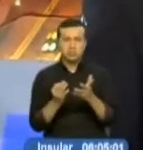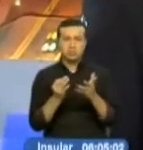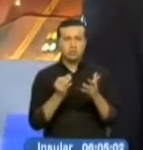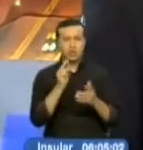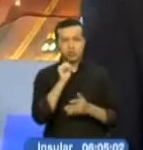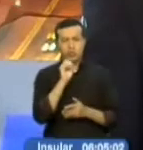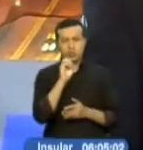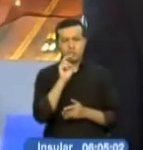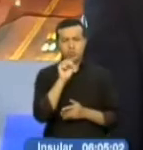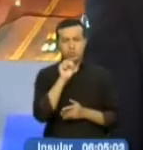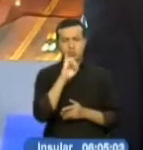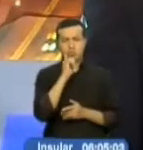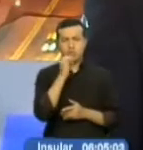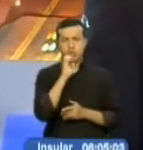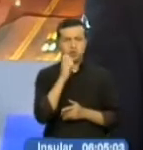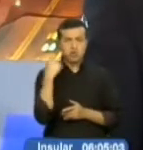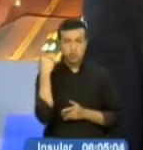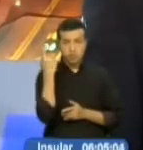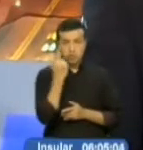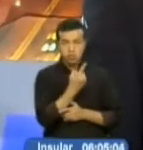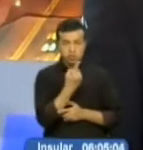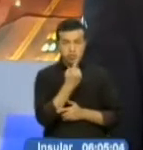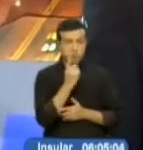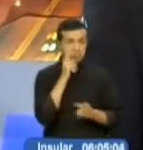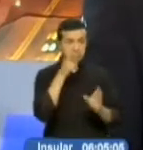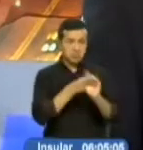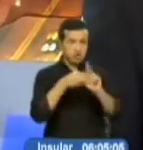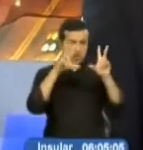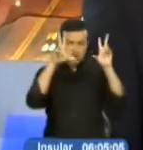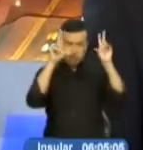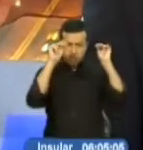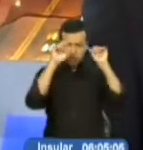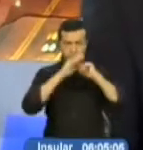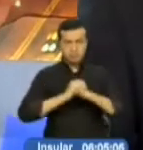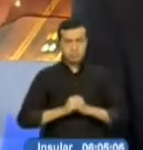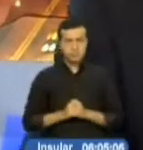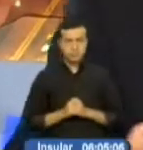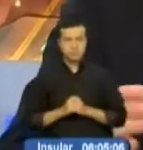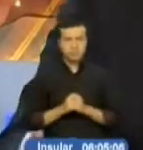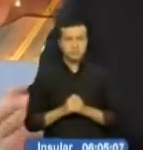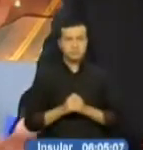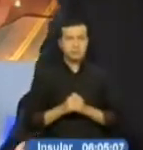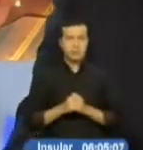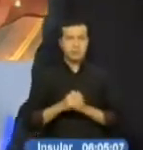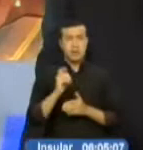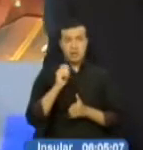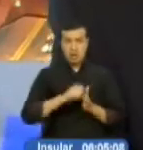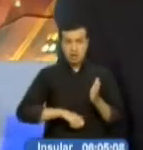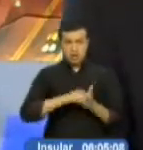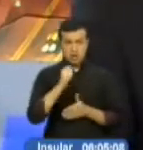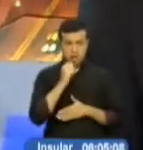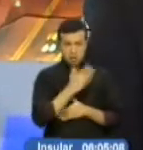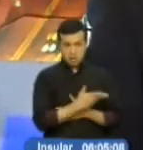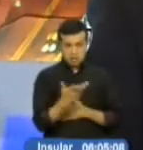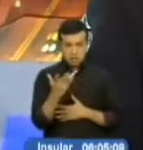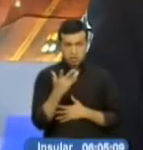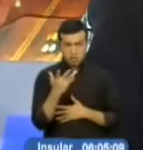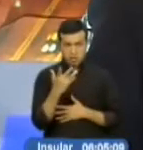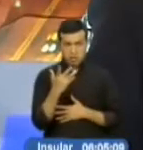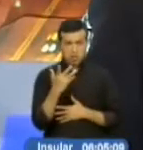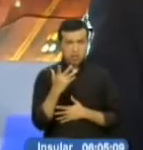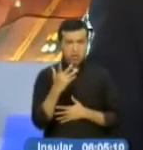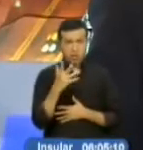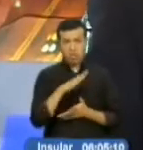dijo nosotros no nos vamos a presentar y dar válida validez para montar un